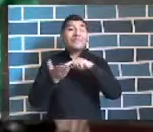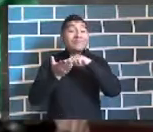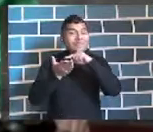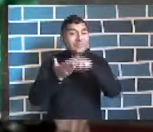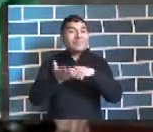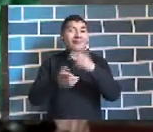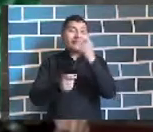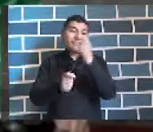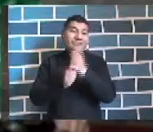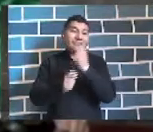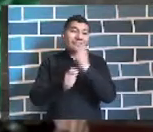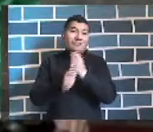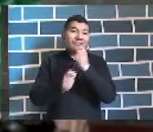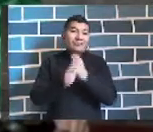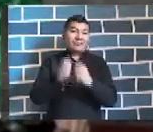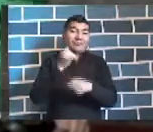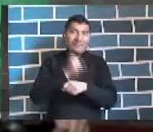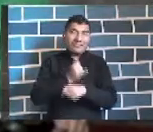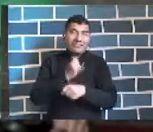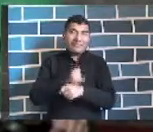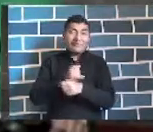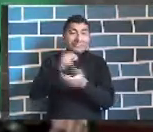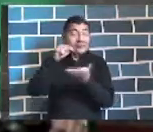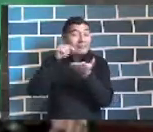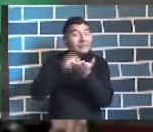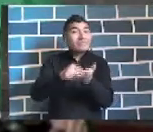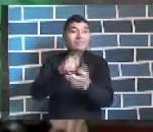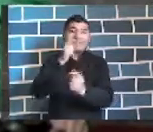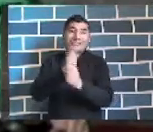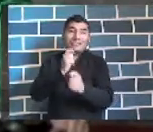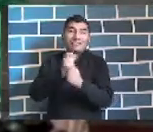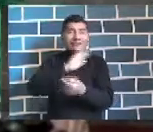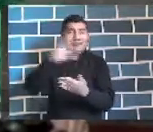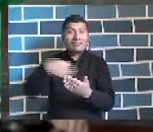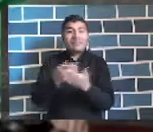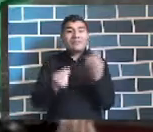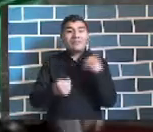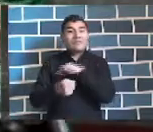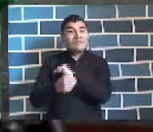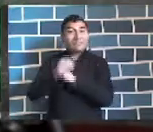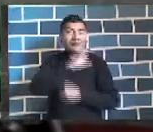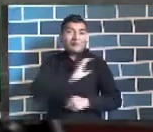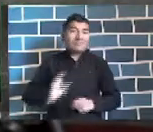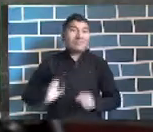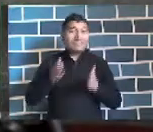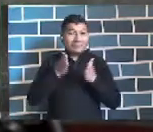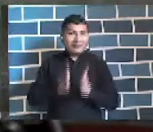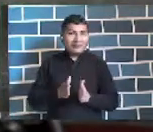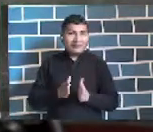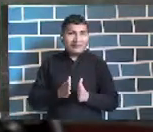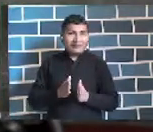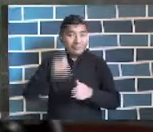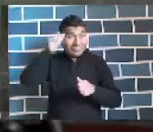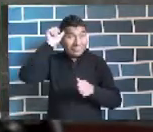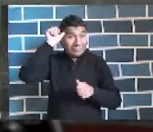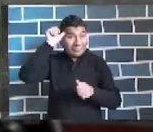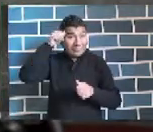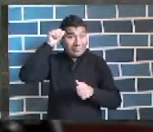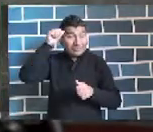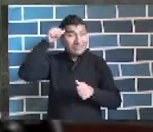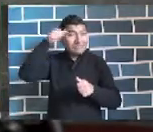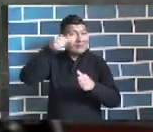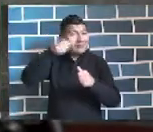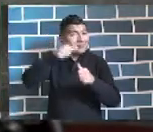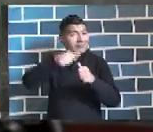la tarea de la Iglesia. Esa es la tarea de todos nosotros los cristianos. Recuerden a un joven